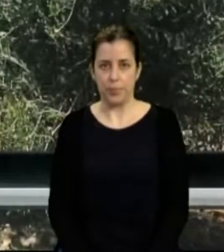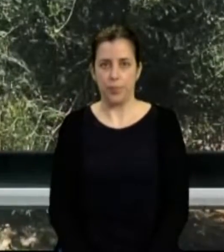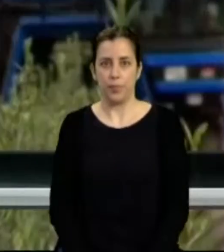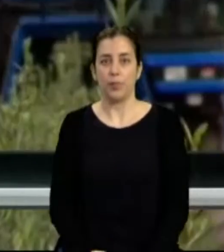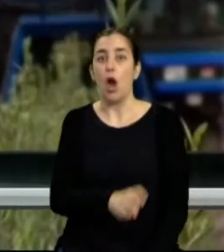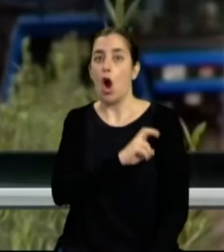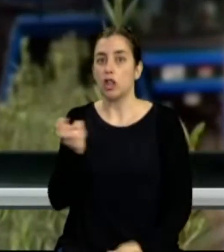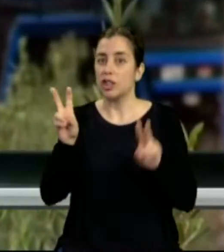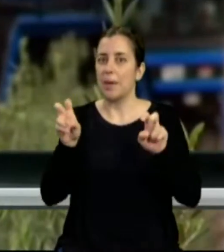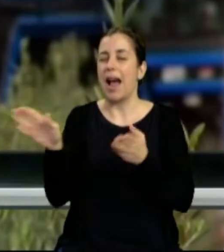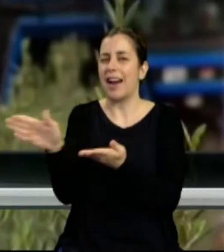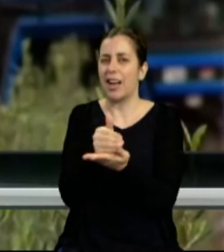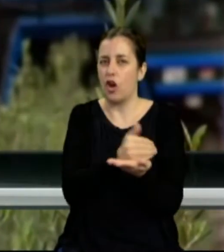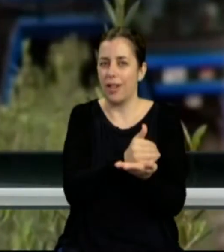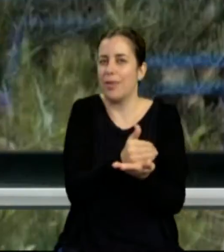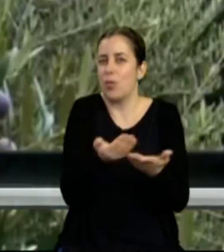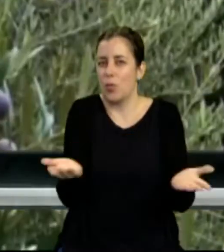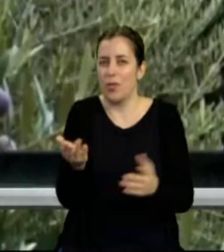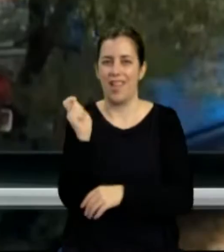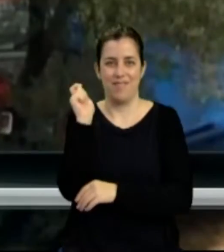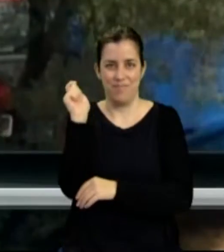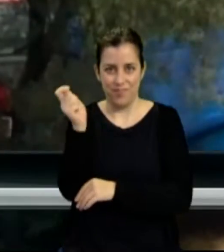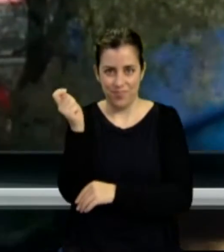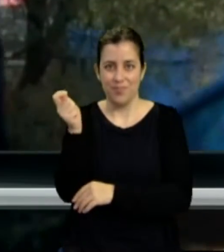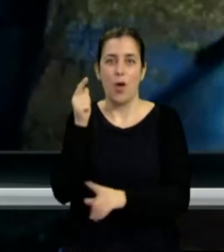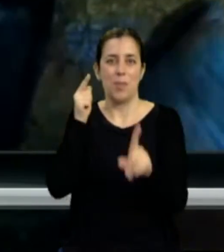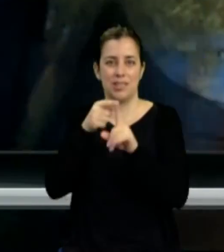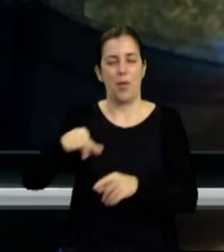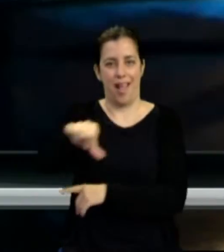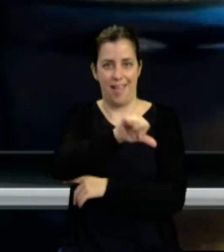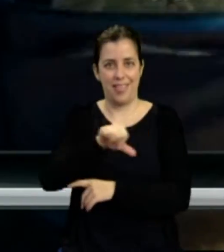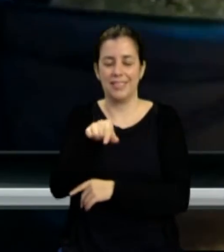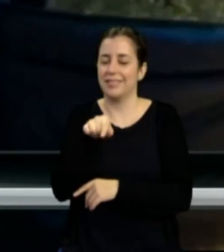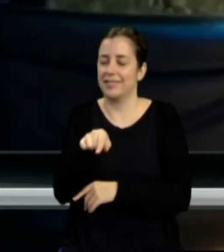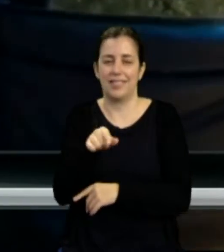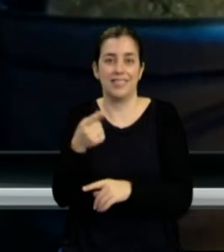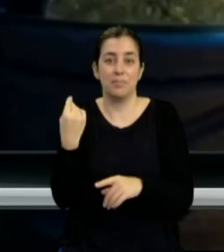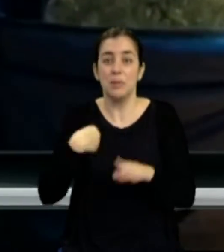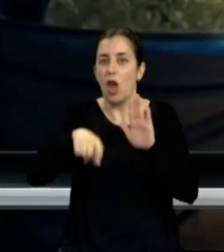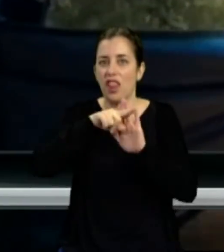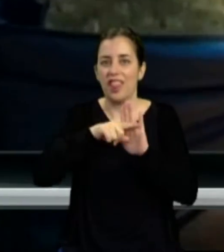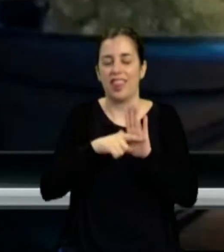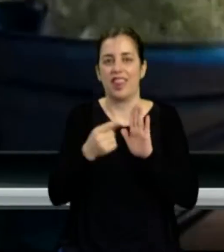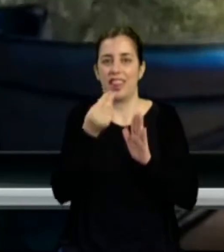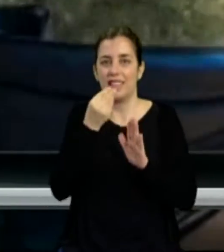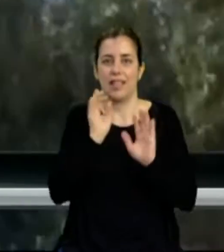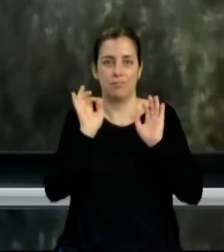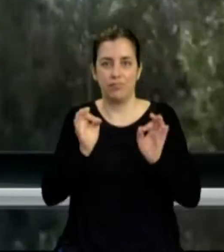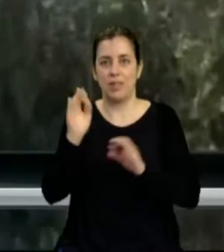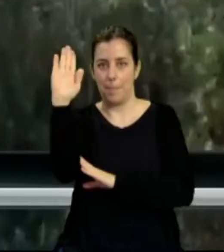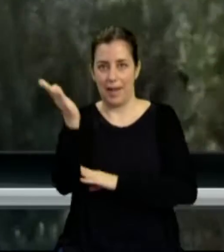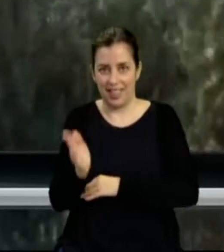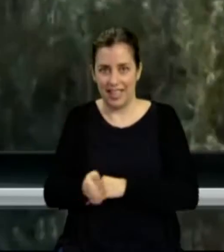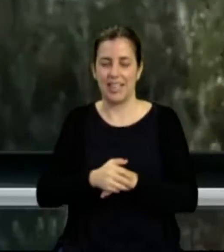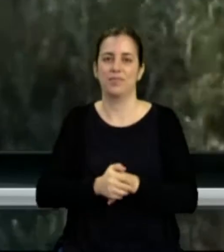recogida, la de la aceituna, para conseguir el mejor aceite, es sin duda el oro líquido de la dieta mediterránea. Estaremos además ahora en el Ecuador de la